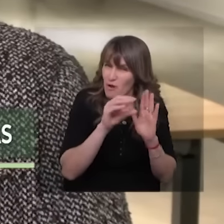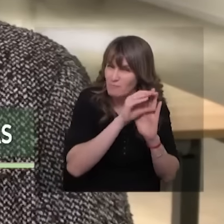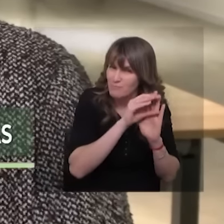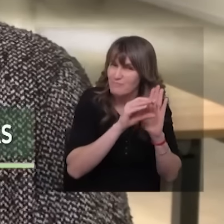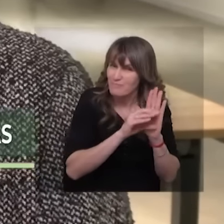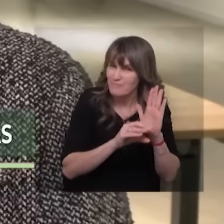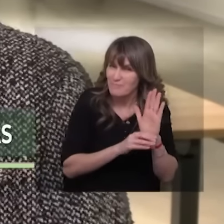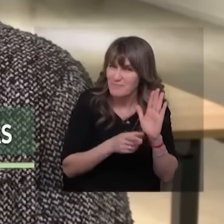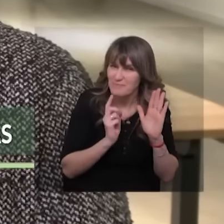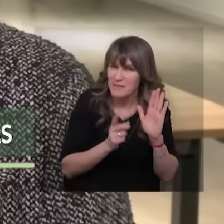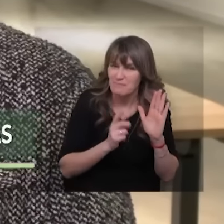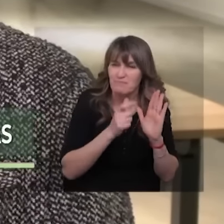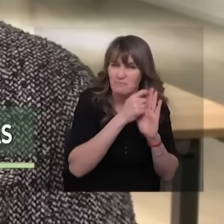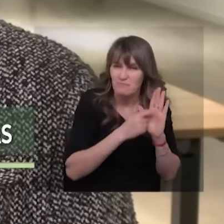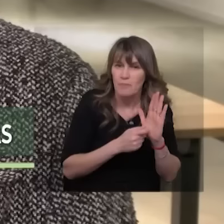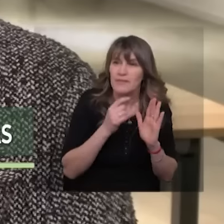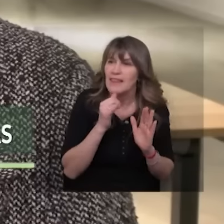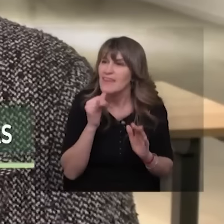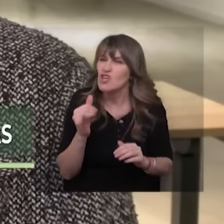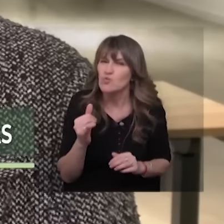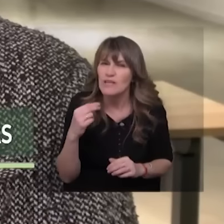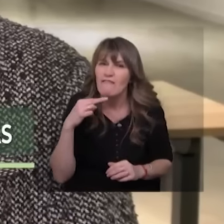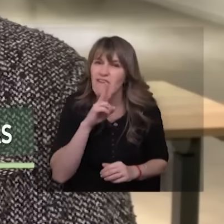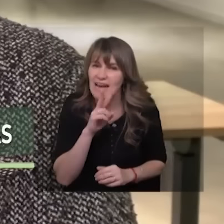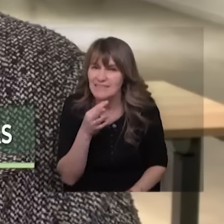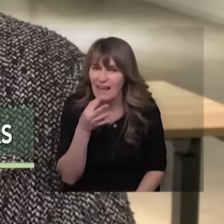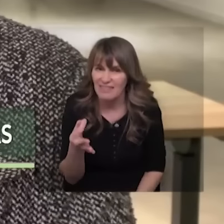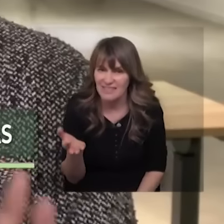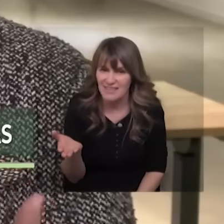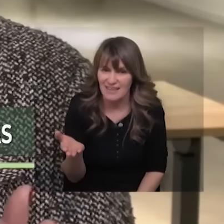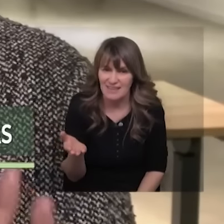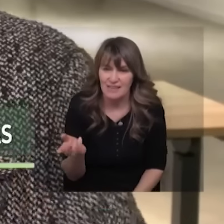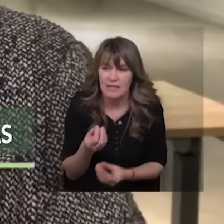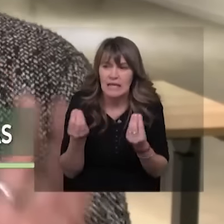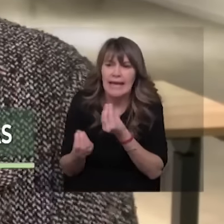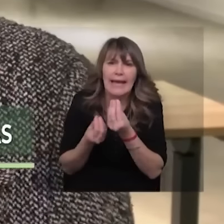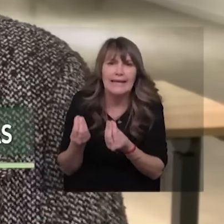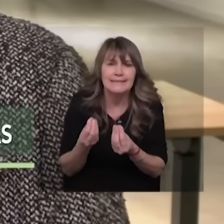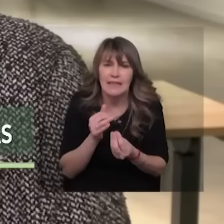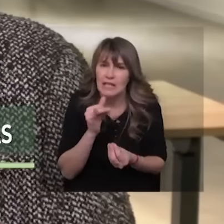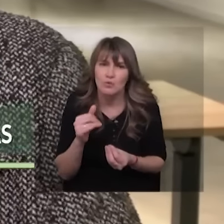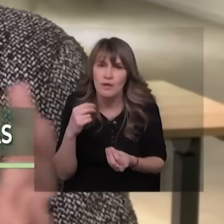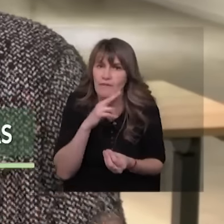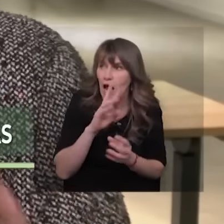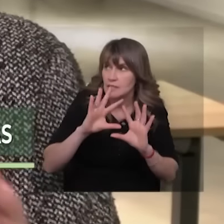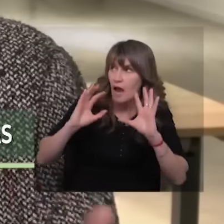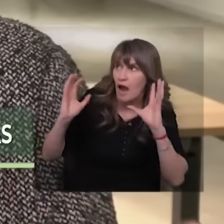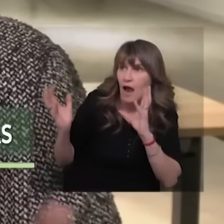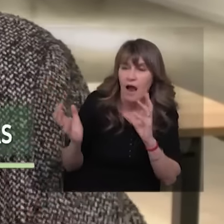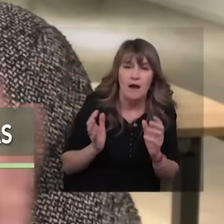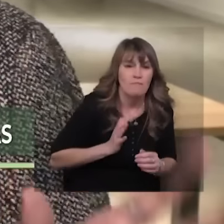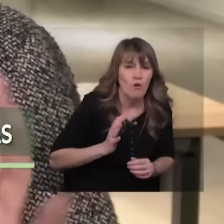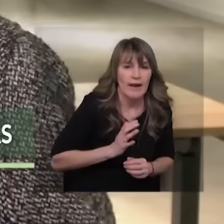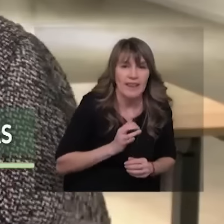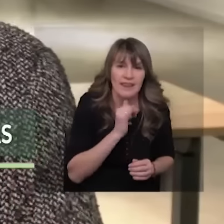el la denuncia falsa que es como una especie de fantasma que recorre el mundo las mujeres denunciamos